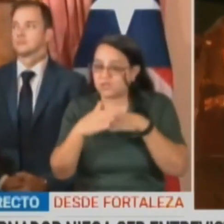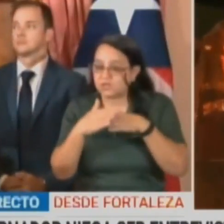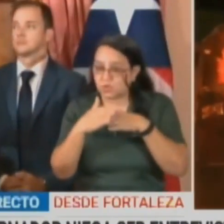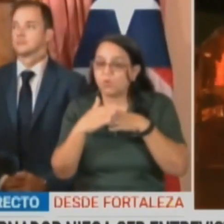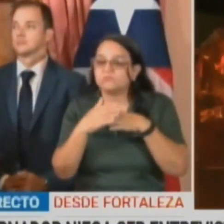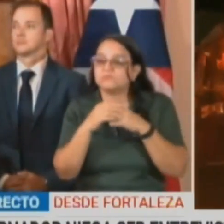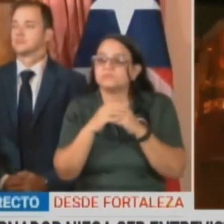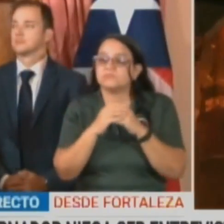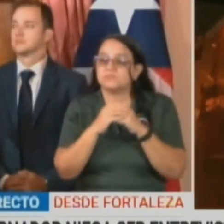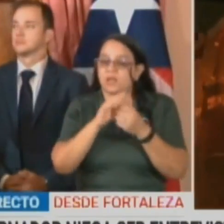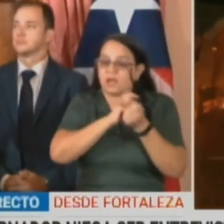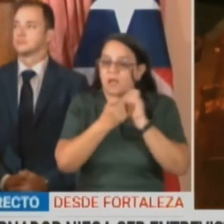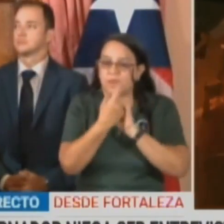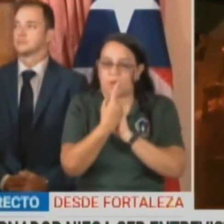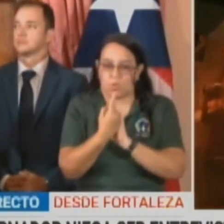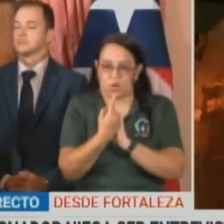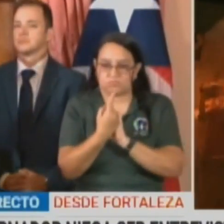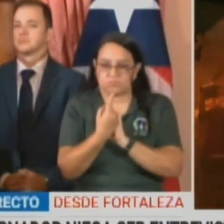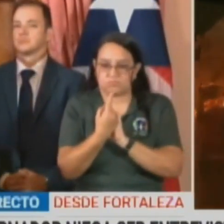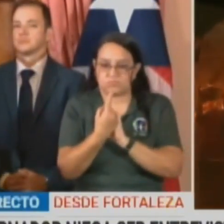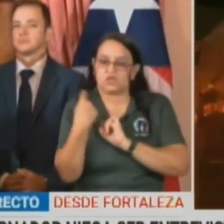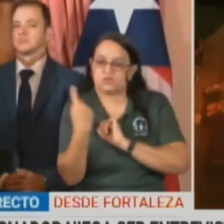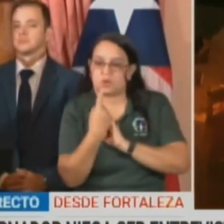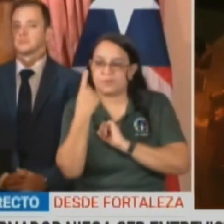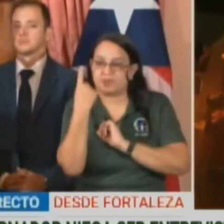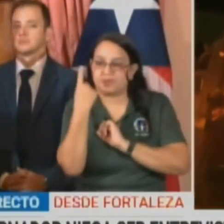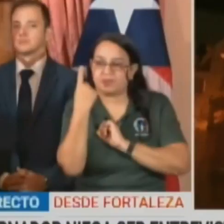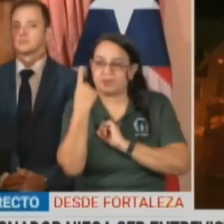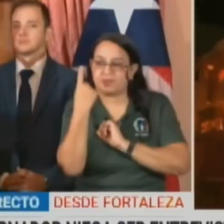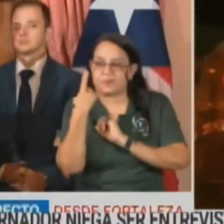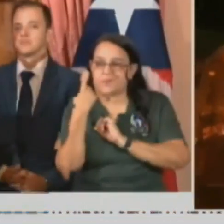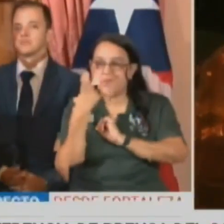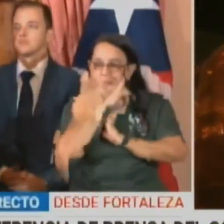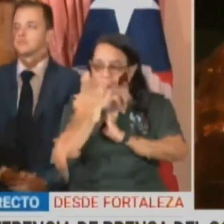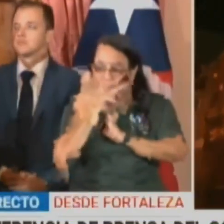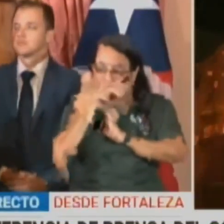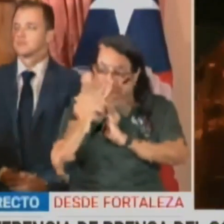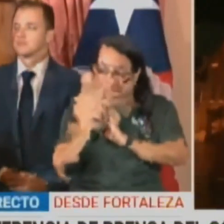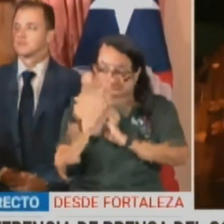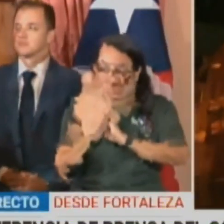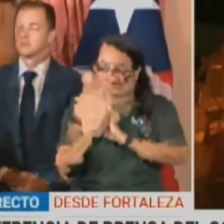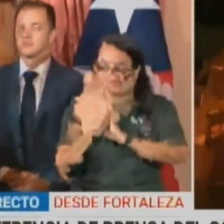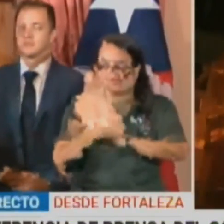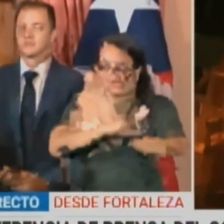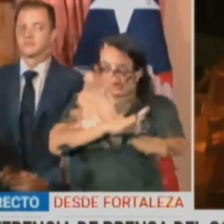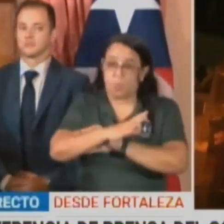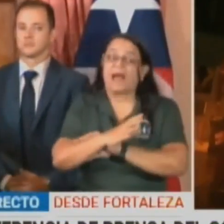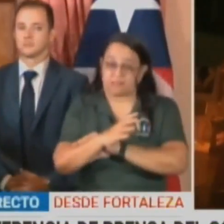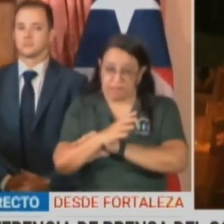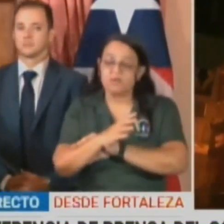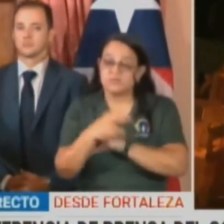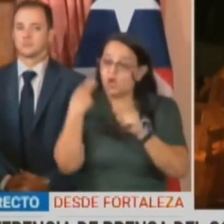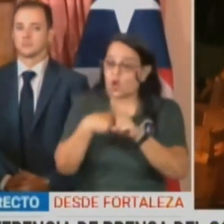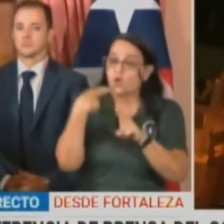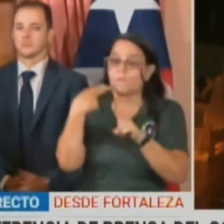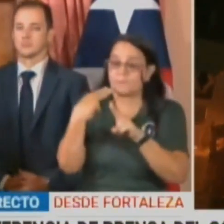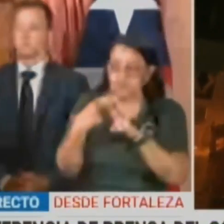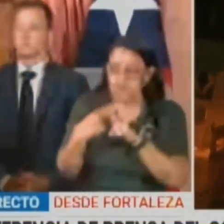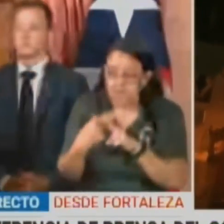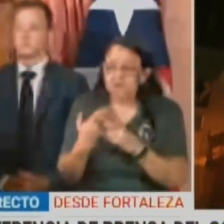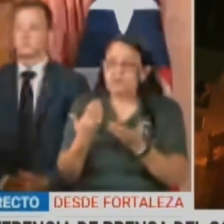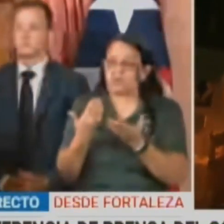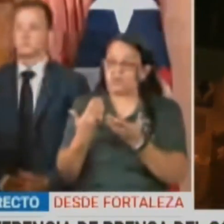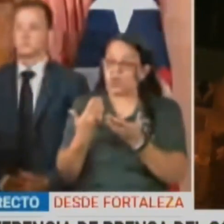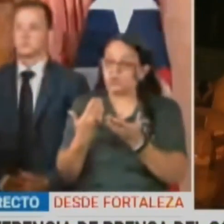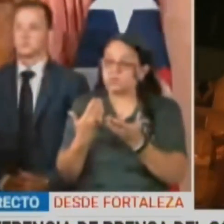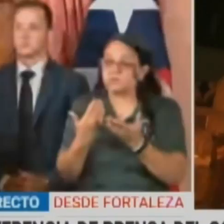en uno solo y va a haber solamente una junta de subastas que es cuasi judicial y donde los nombramientos se basan,